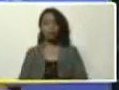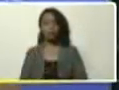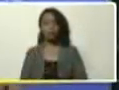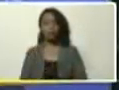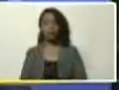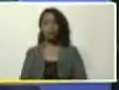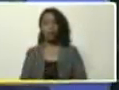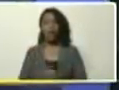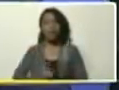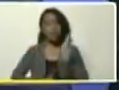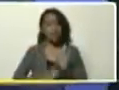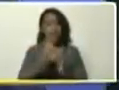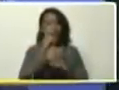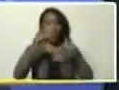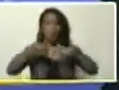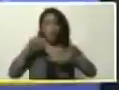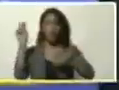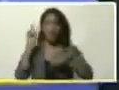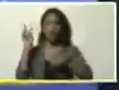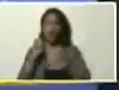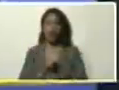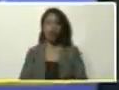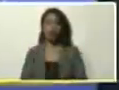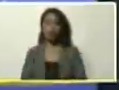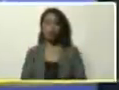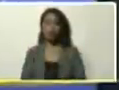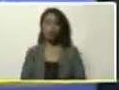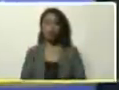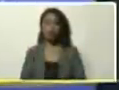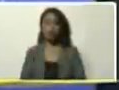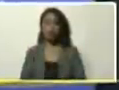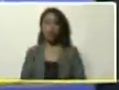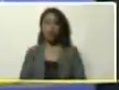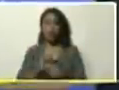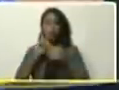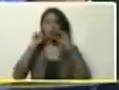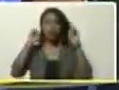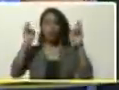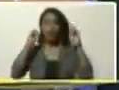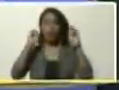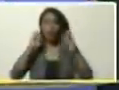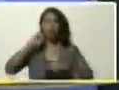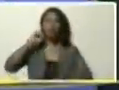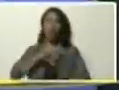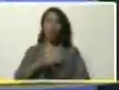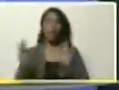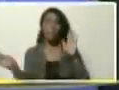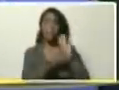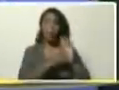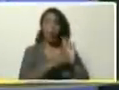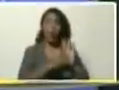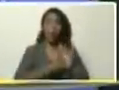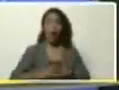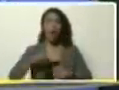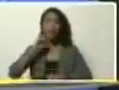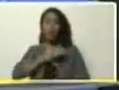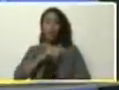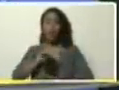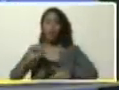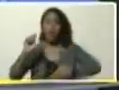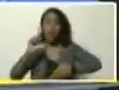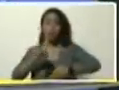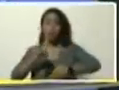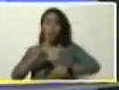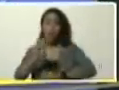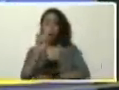se desarrollaba en Venezuela un hecho histórico que marcó la historia de América Latina en